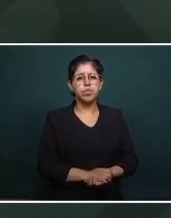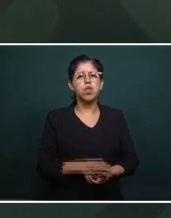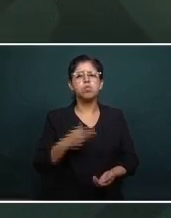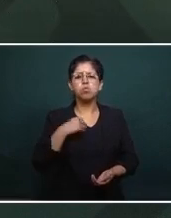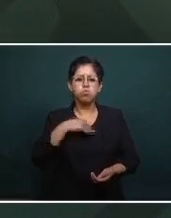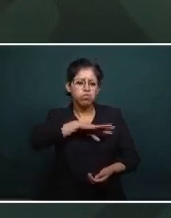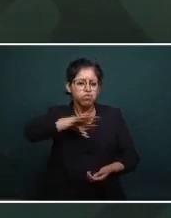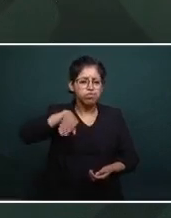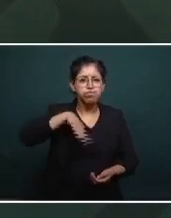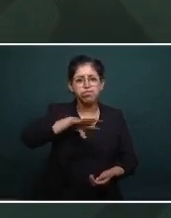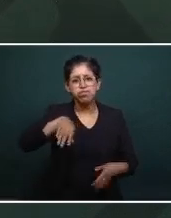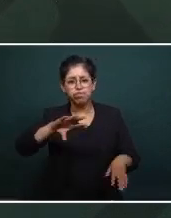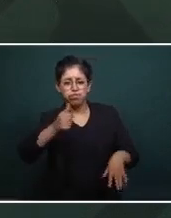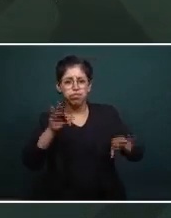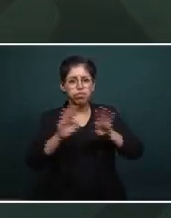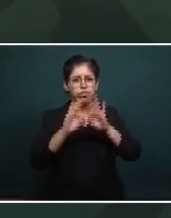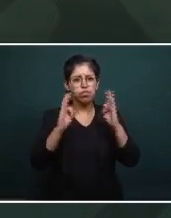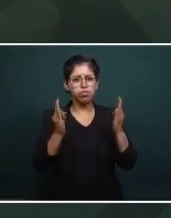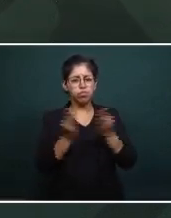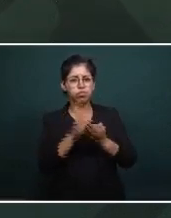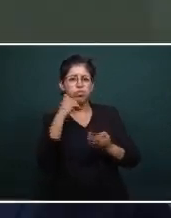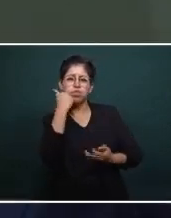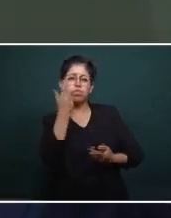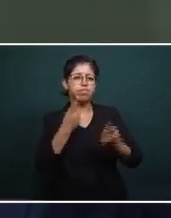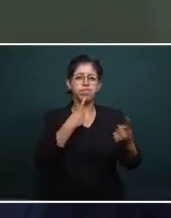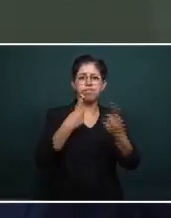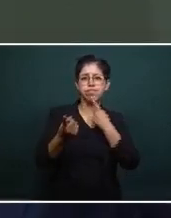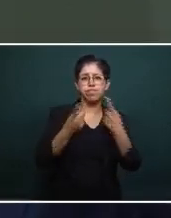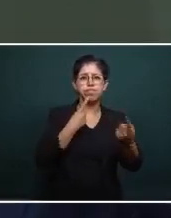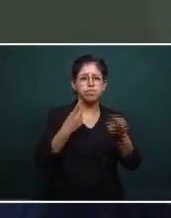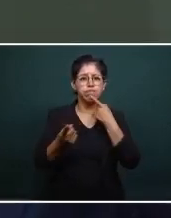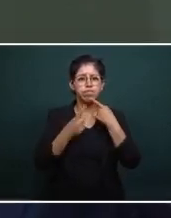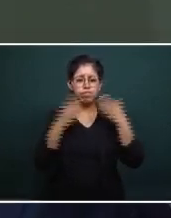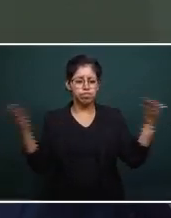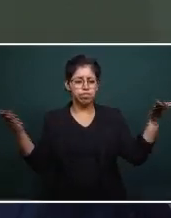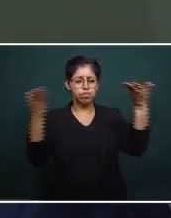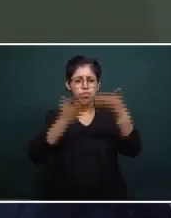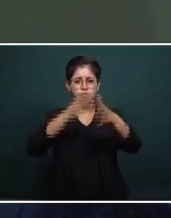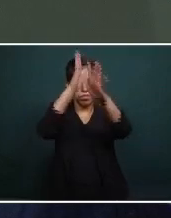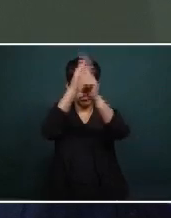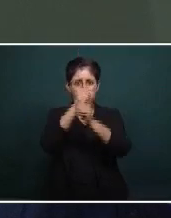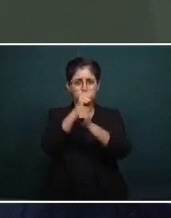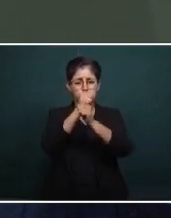buscar el diálogo, la conciliación,